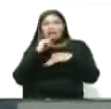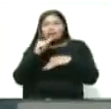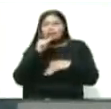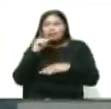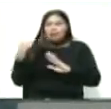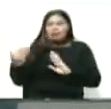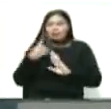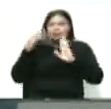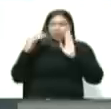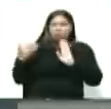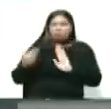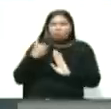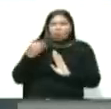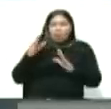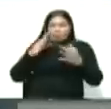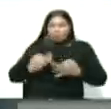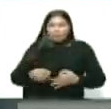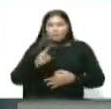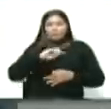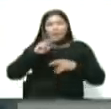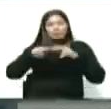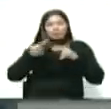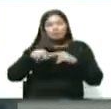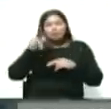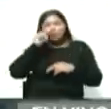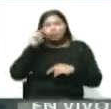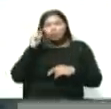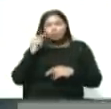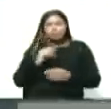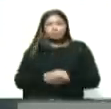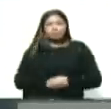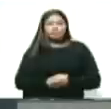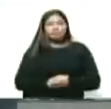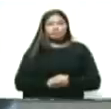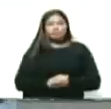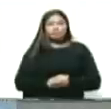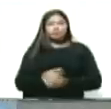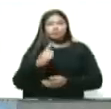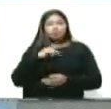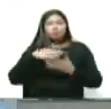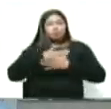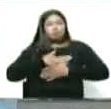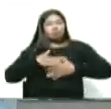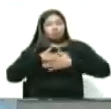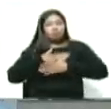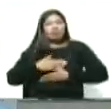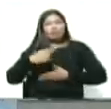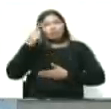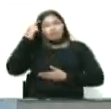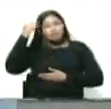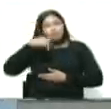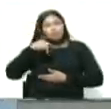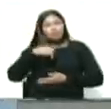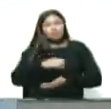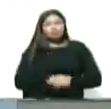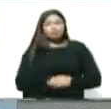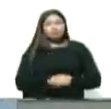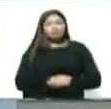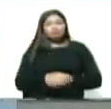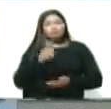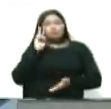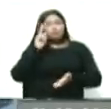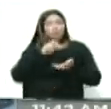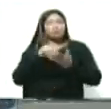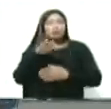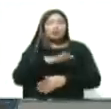atentan contra la integridad de nuestros niños, niñas y adolescentes. Así que nos complace mucho, pues, el día de hoy estar acá en